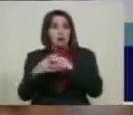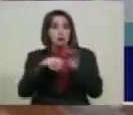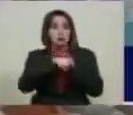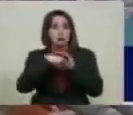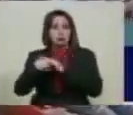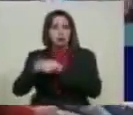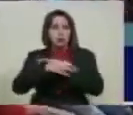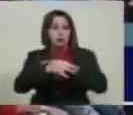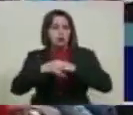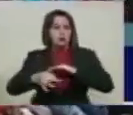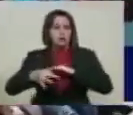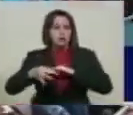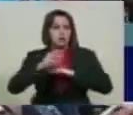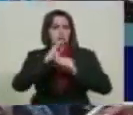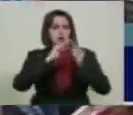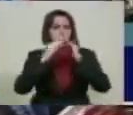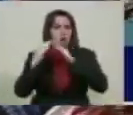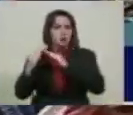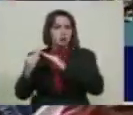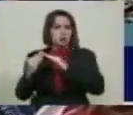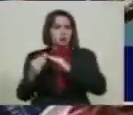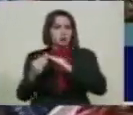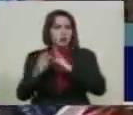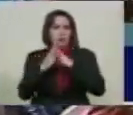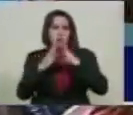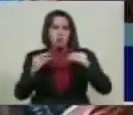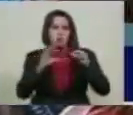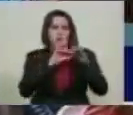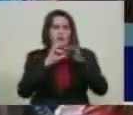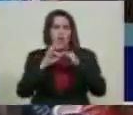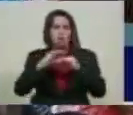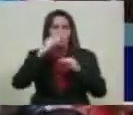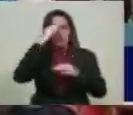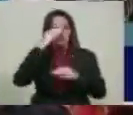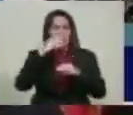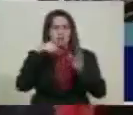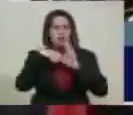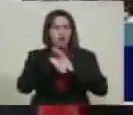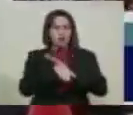la región. Unión cívico-militar profunda.